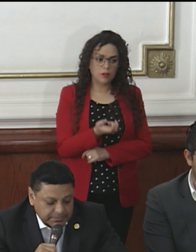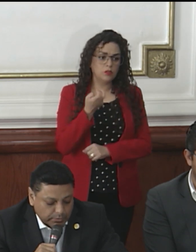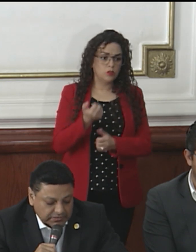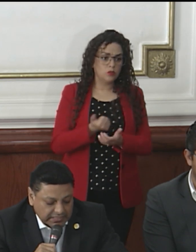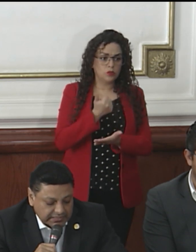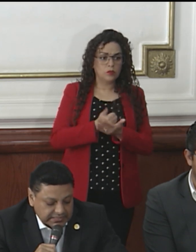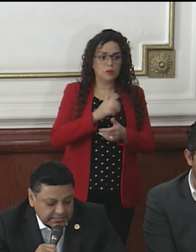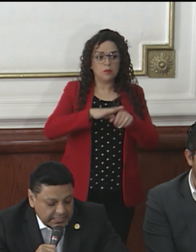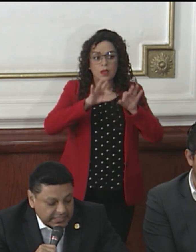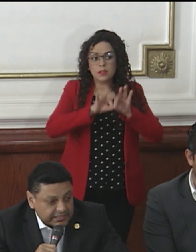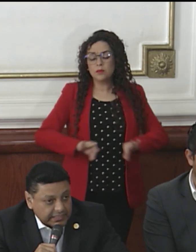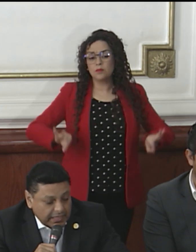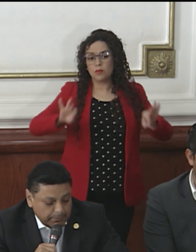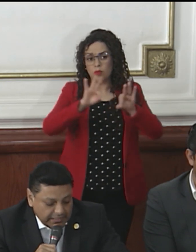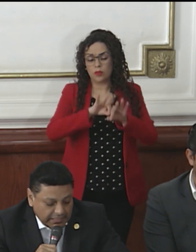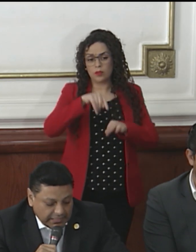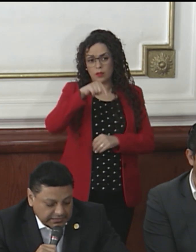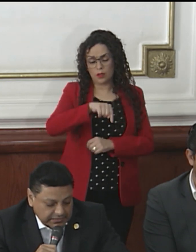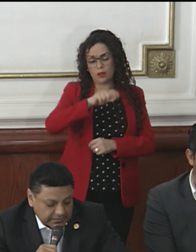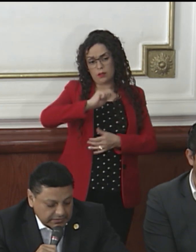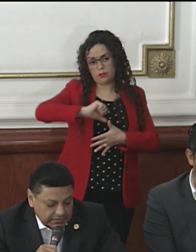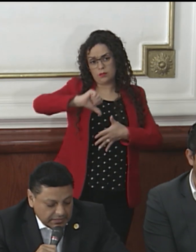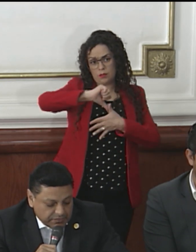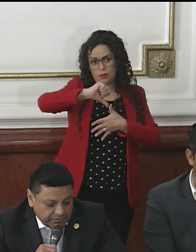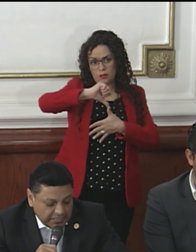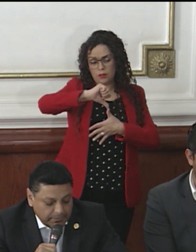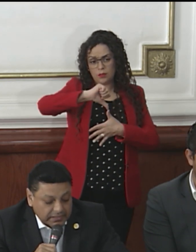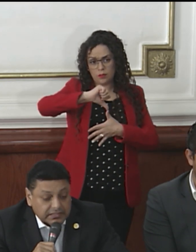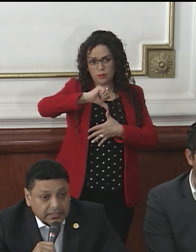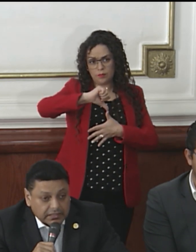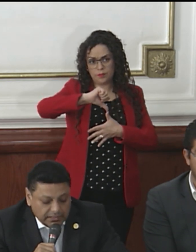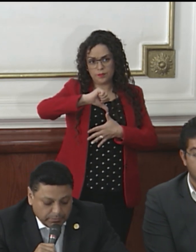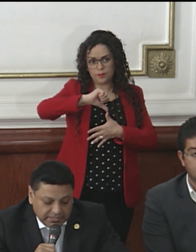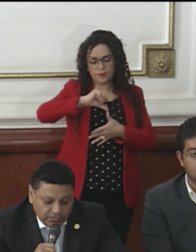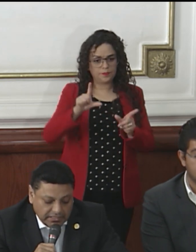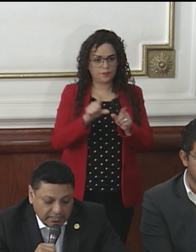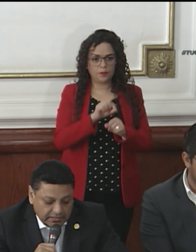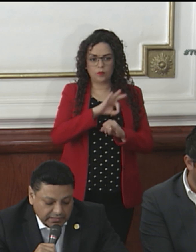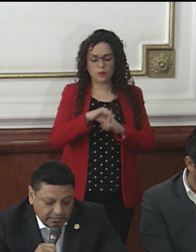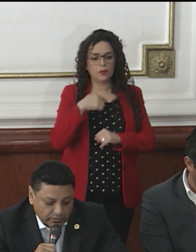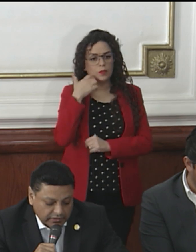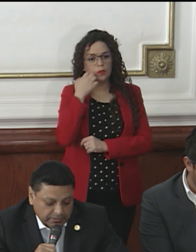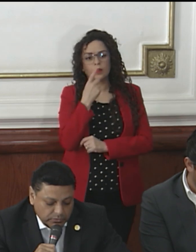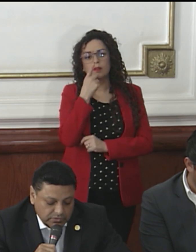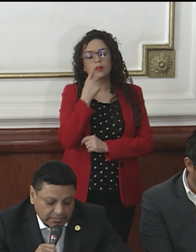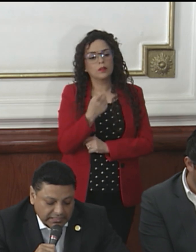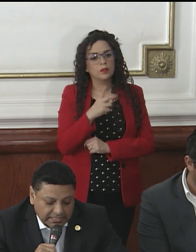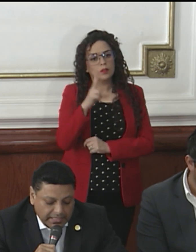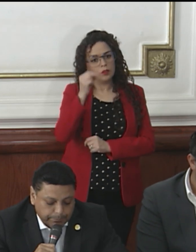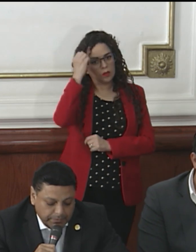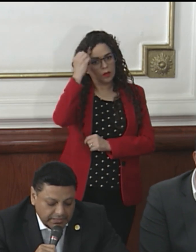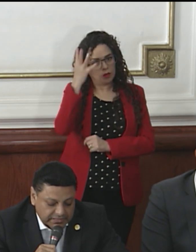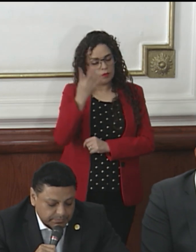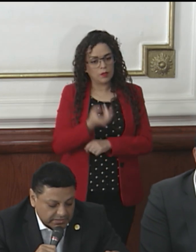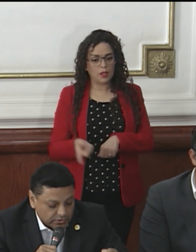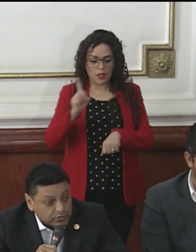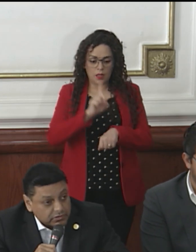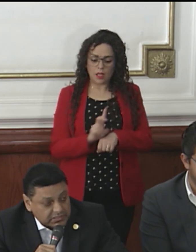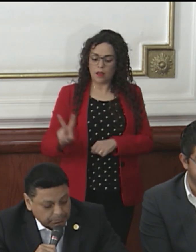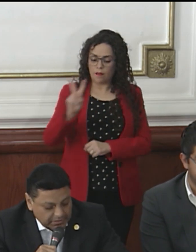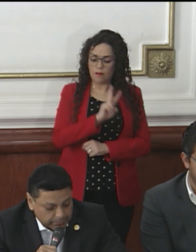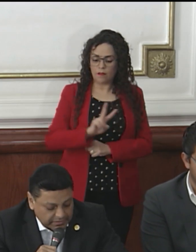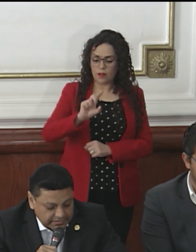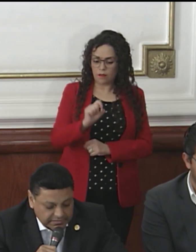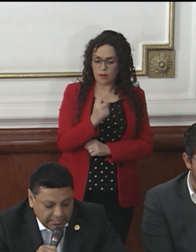más importantes de América Latina. Finalmente, quiero mencionar que recordemos que el día viernes 28